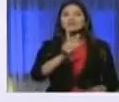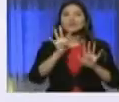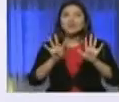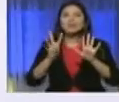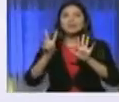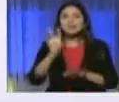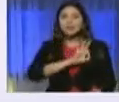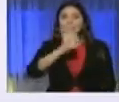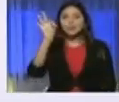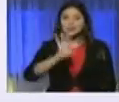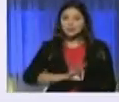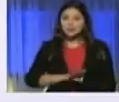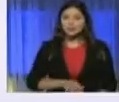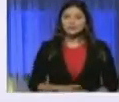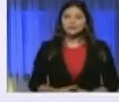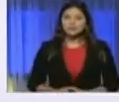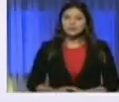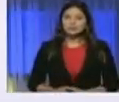297%.